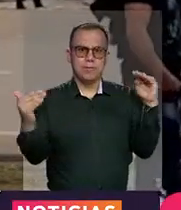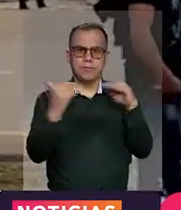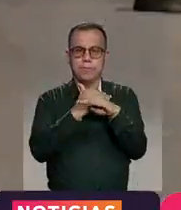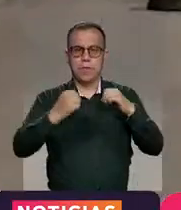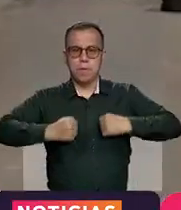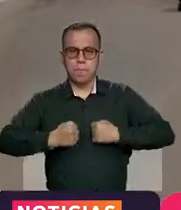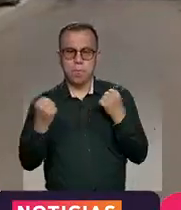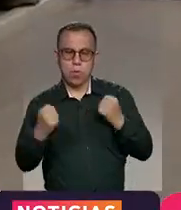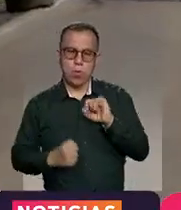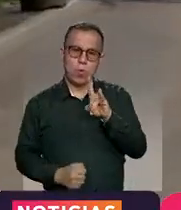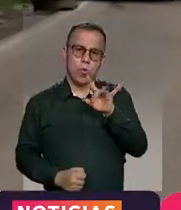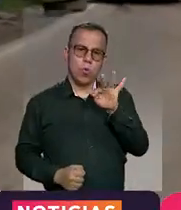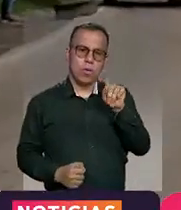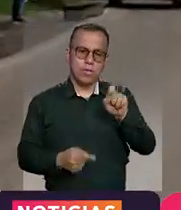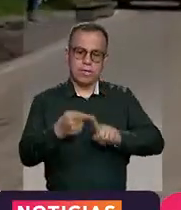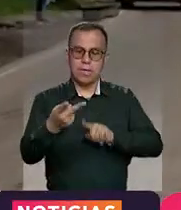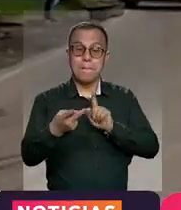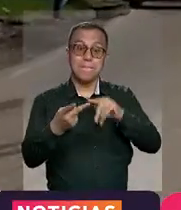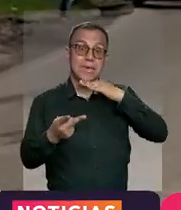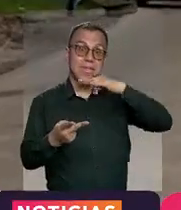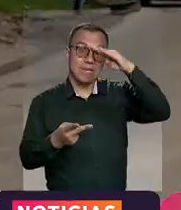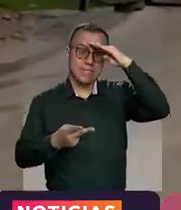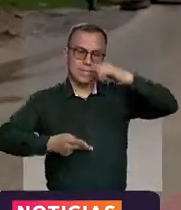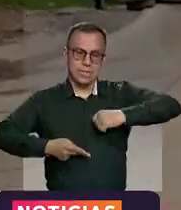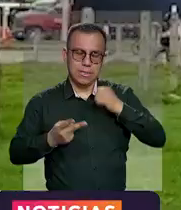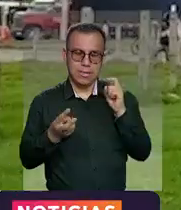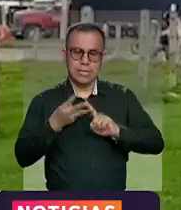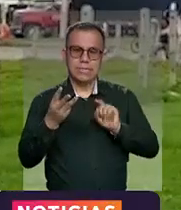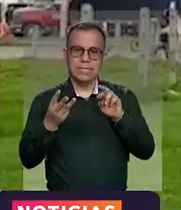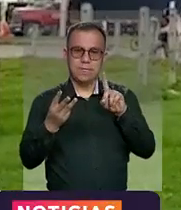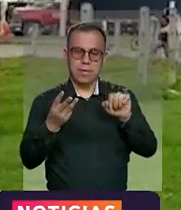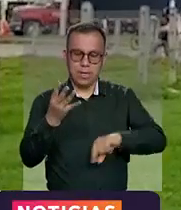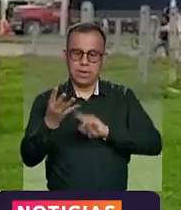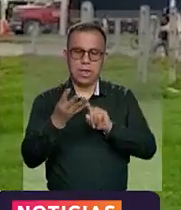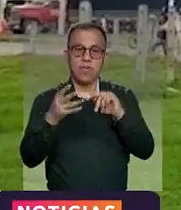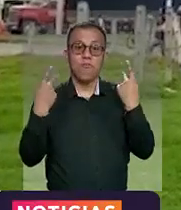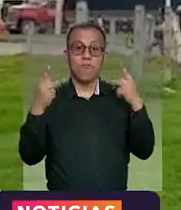Bogotá-Huaté, Bogotá-Medellín, Funza-Siberia y Bogotá-Fusagasugá.